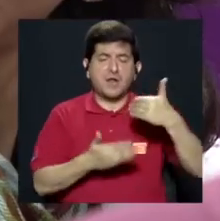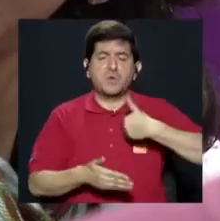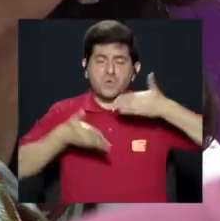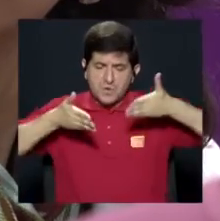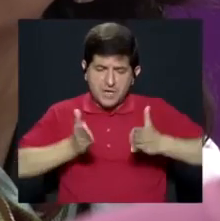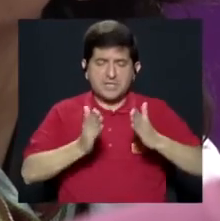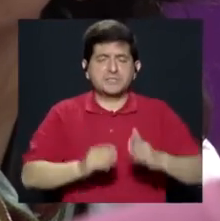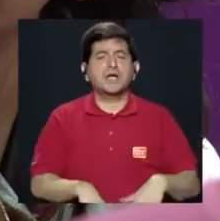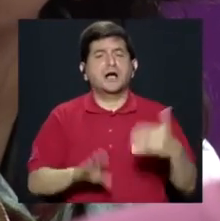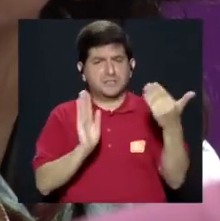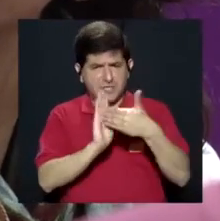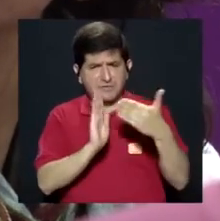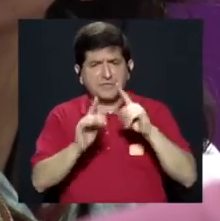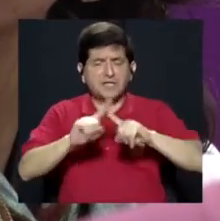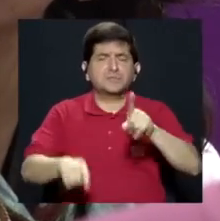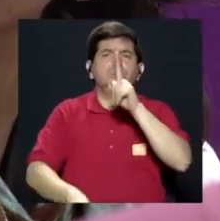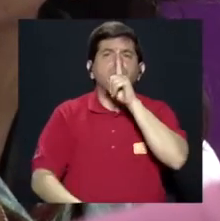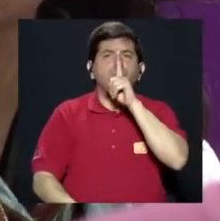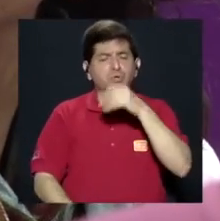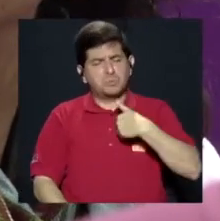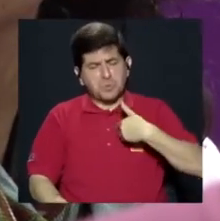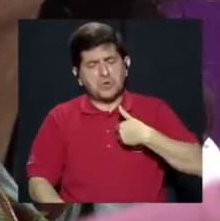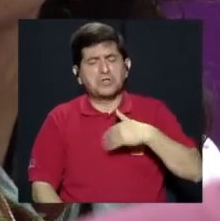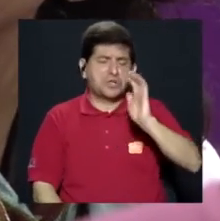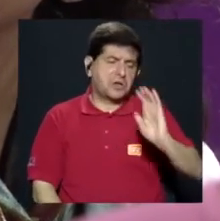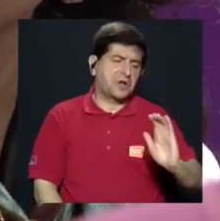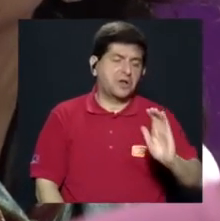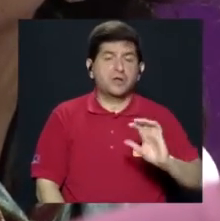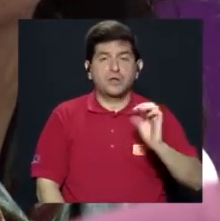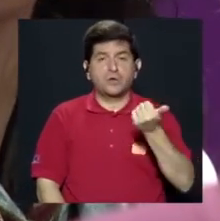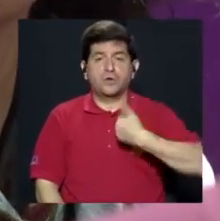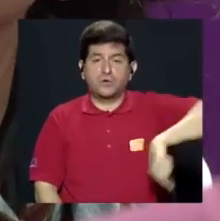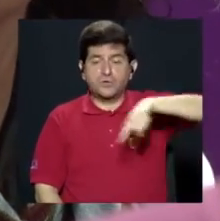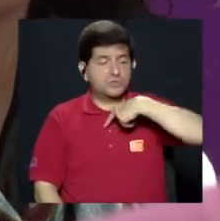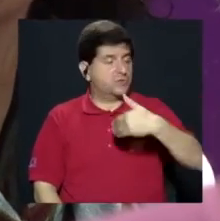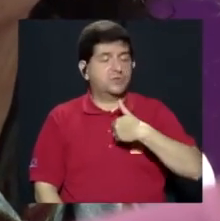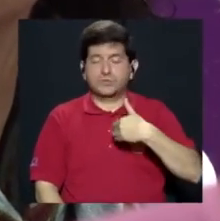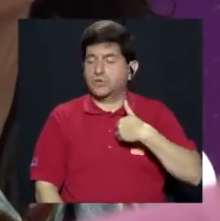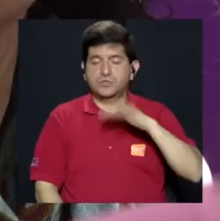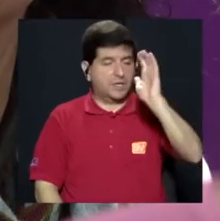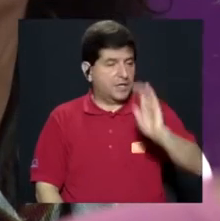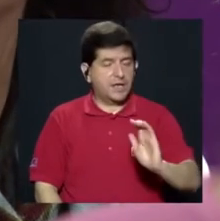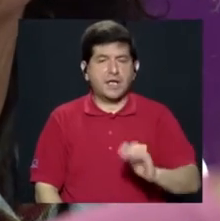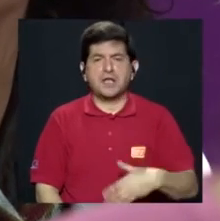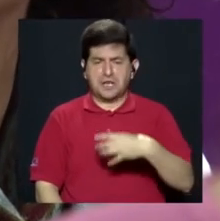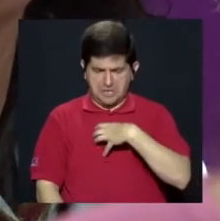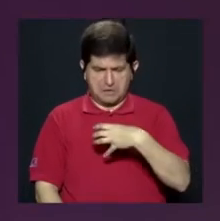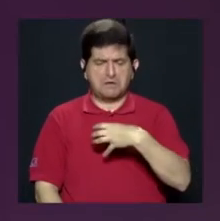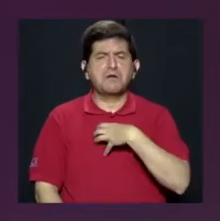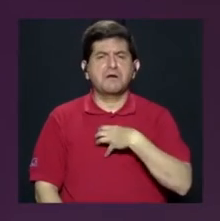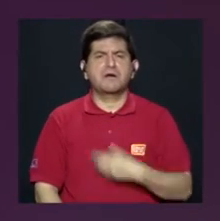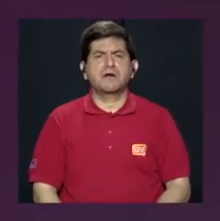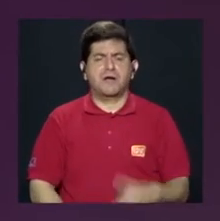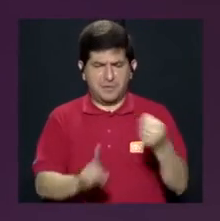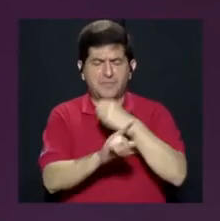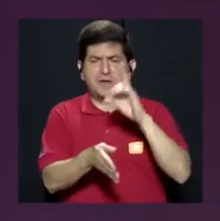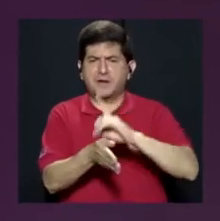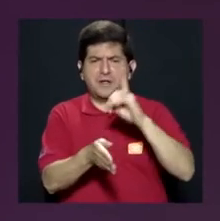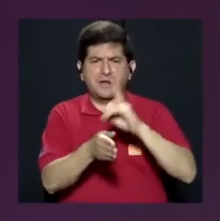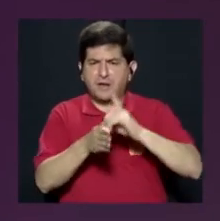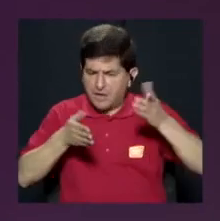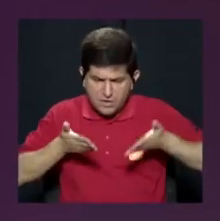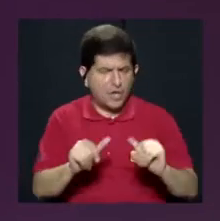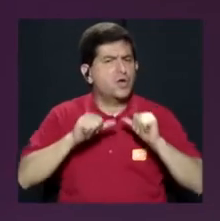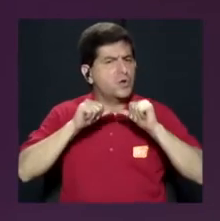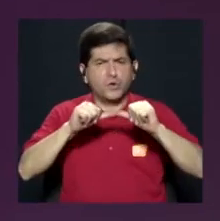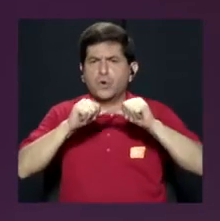fueron violentadas, entonces se quedan calladas porque tienen a su niño. Hay otras como nosotras que no tienen a sus niños y tenemos que levantar la voz para que la violencia obstétrica no se siga dando.